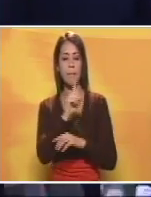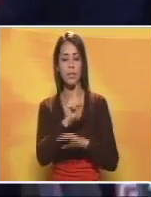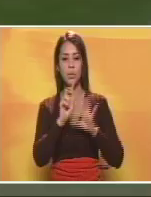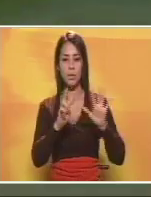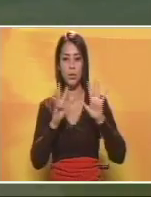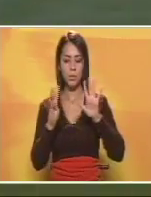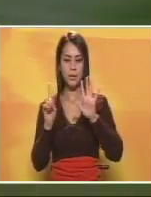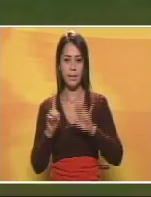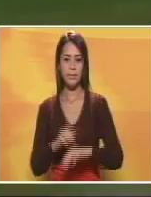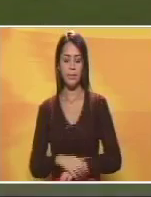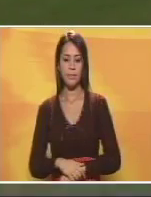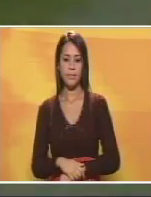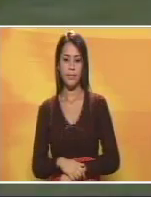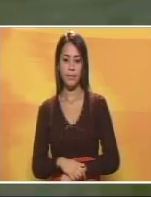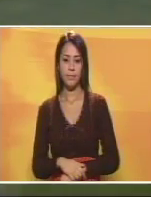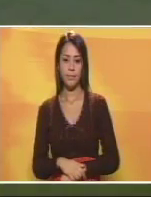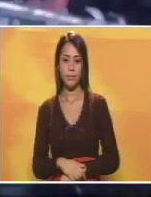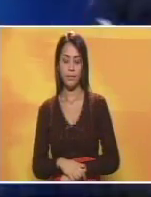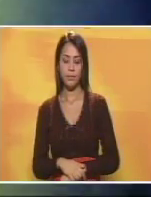1996.